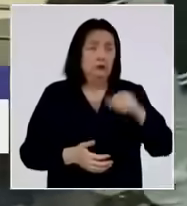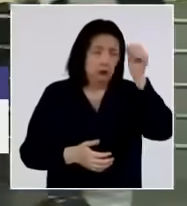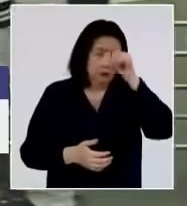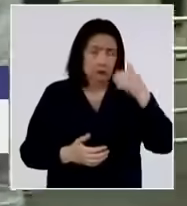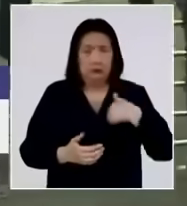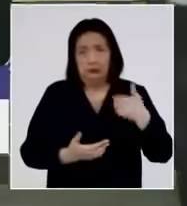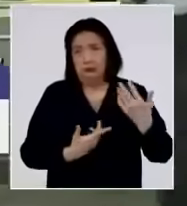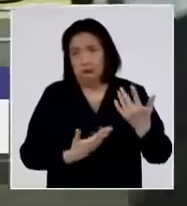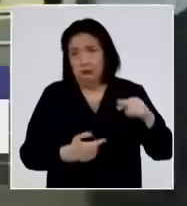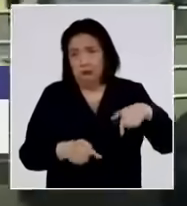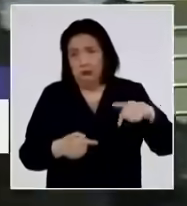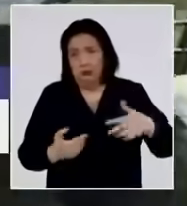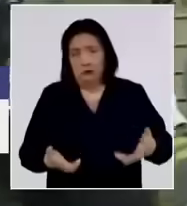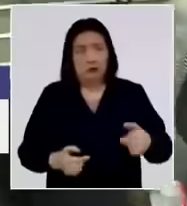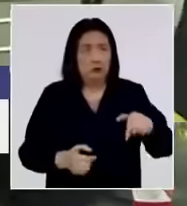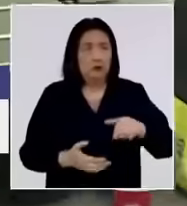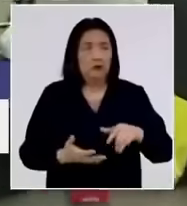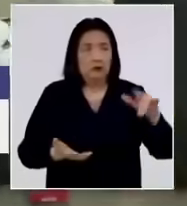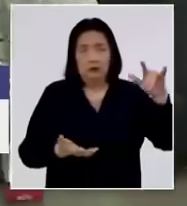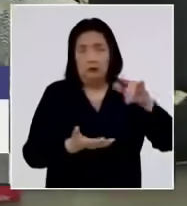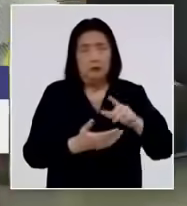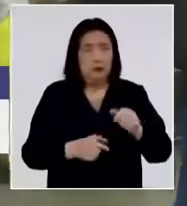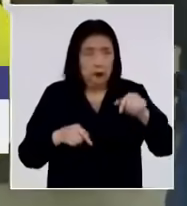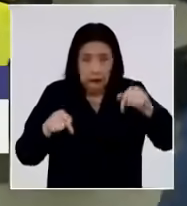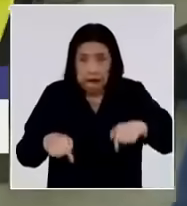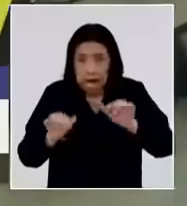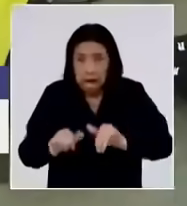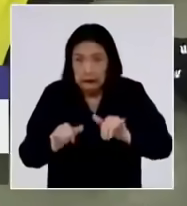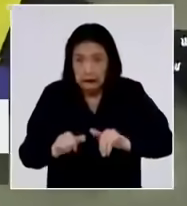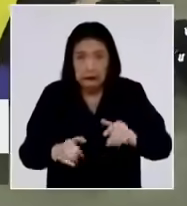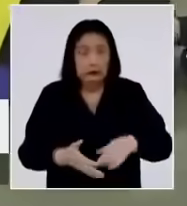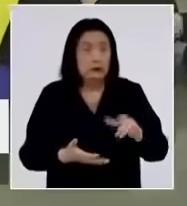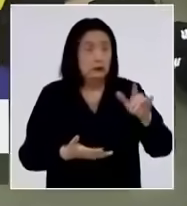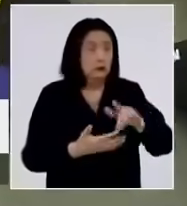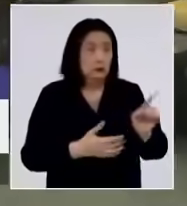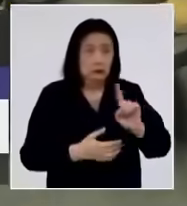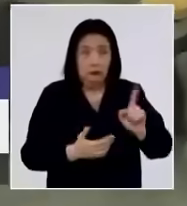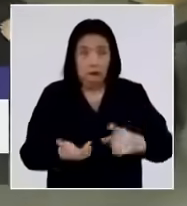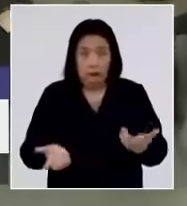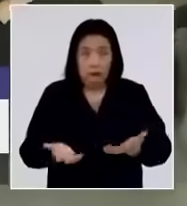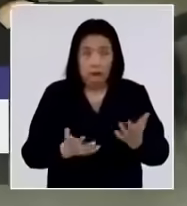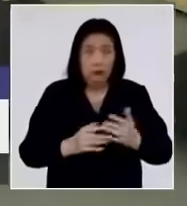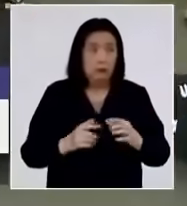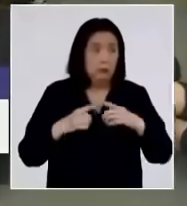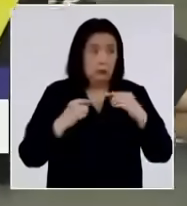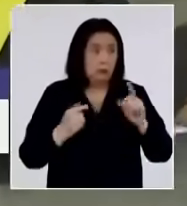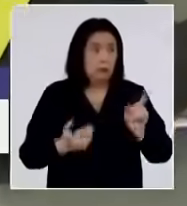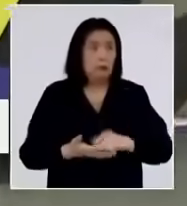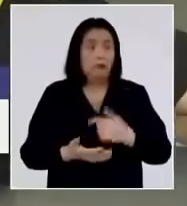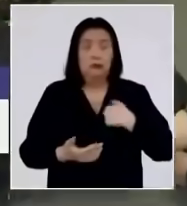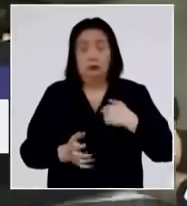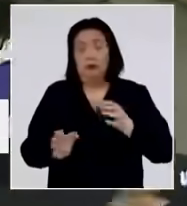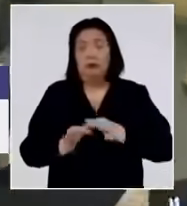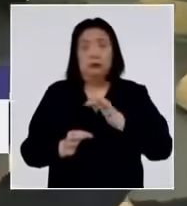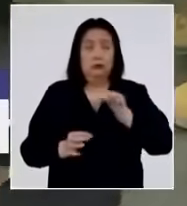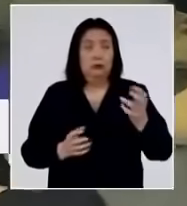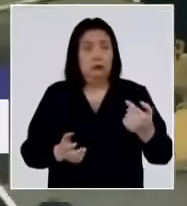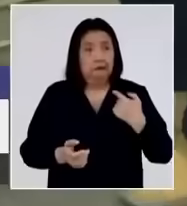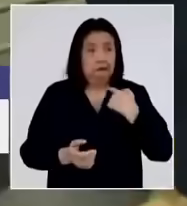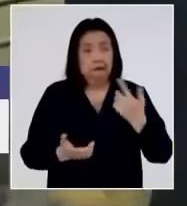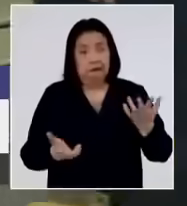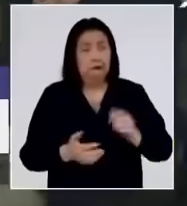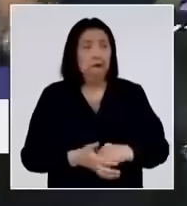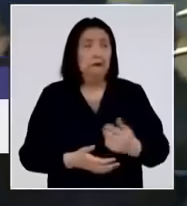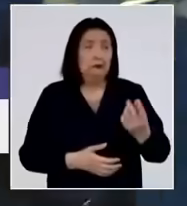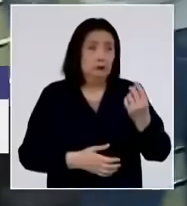estoy aquí en el aeropuerto Jorge Chávez. ¿Aquí mismo se ha quedado en el aeropuerto? ¿No ha tenido dónde alojarse? No tengo, porque soy de provincia, ¿no? Y salía